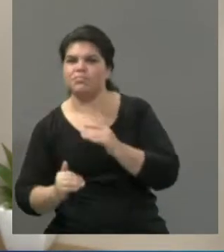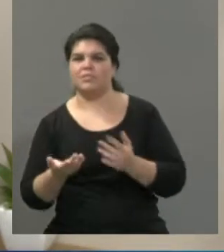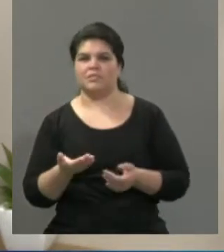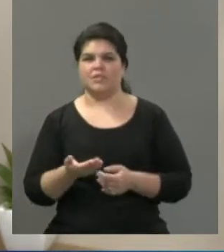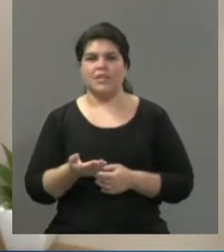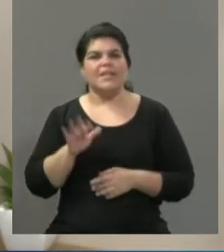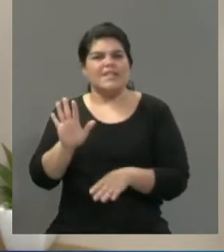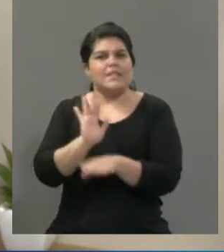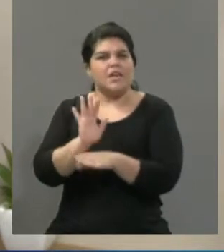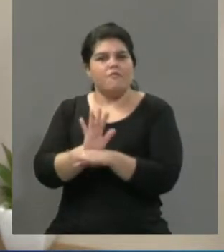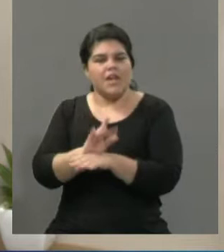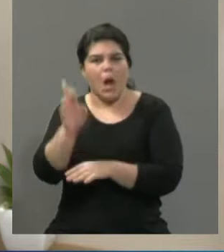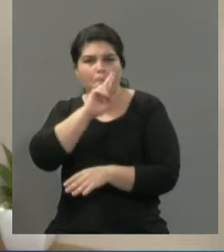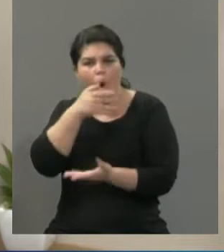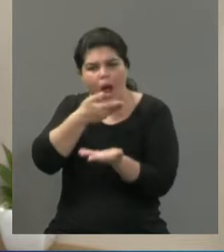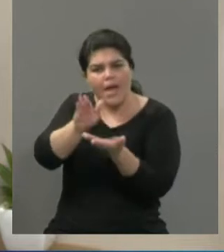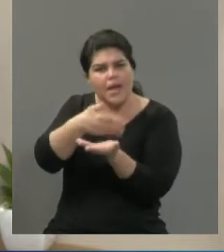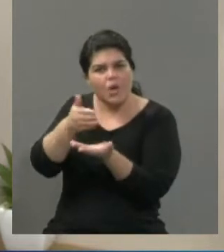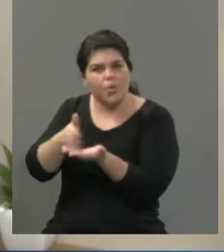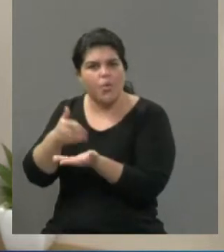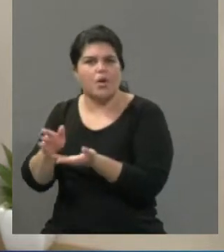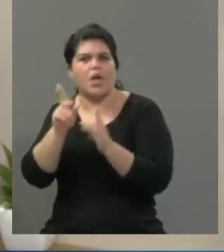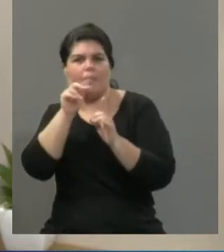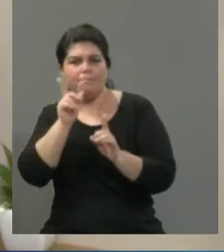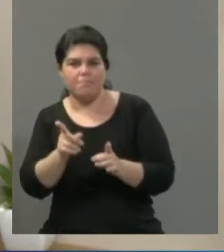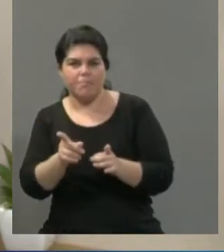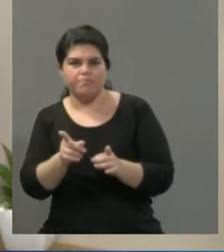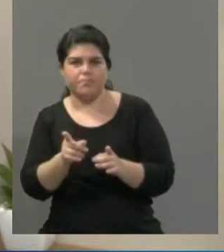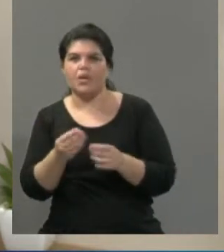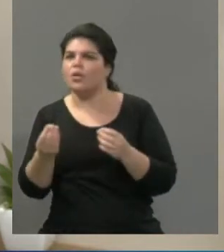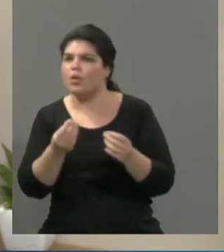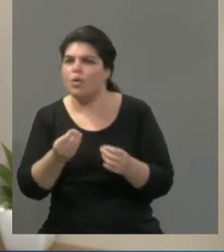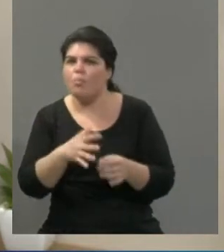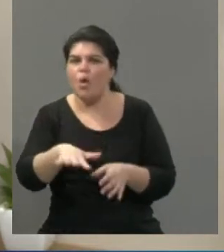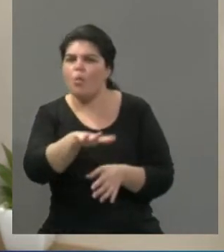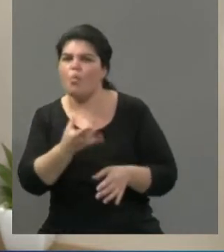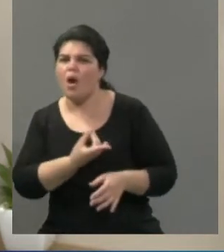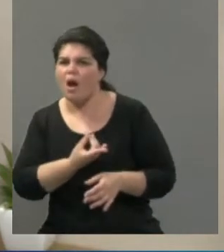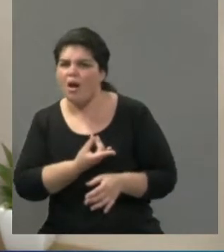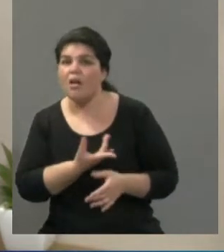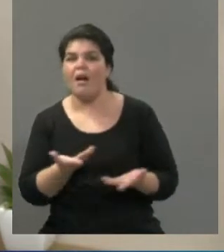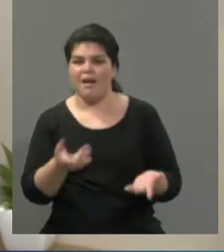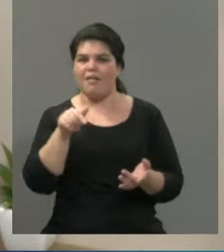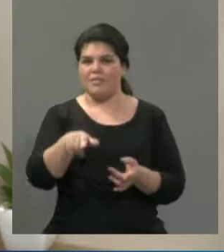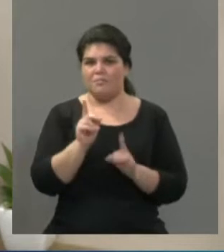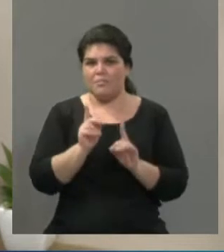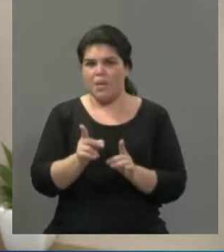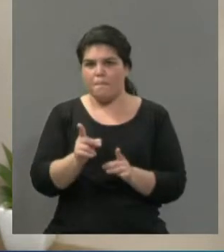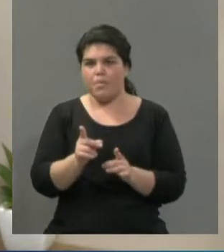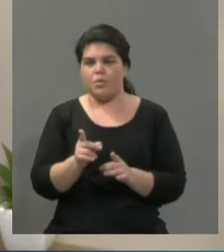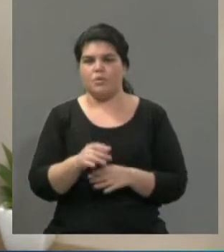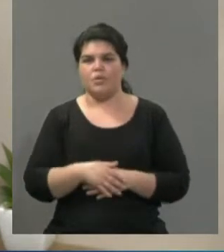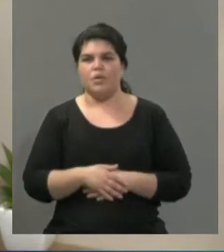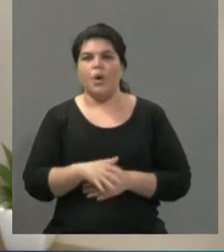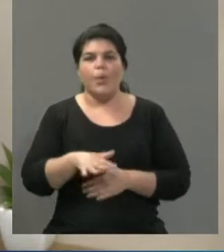excluirnos busca excluirnos de ciertos espacios, y particularmente de los espacios que siempre han estado o que